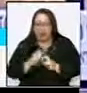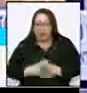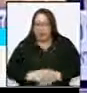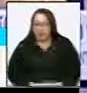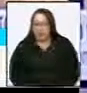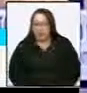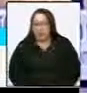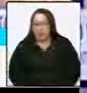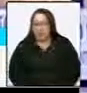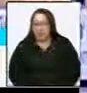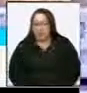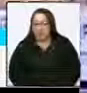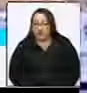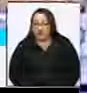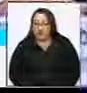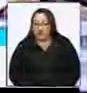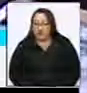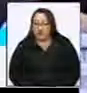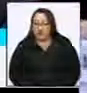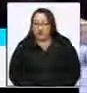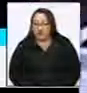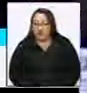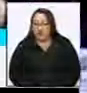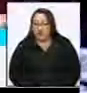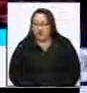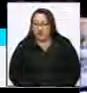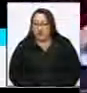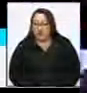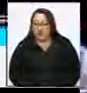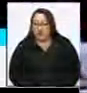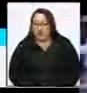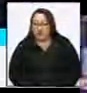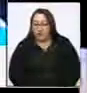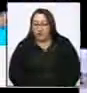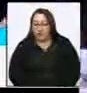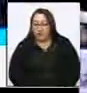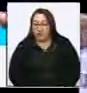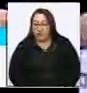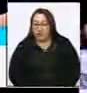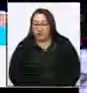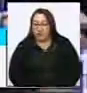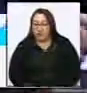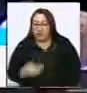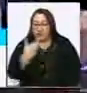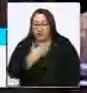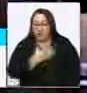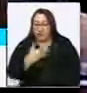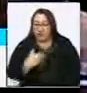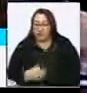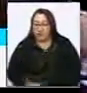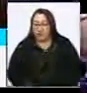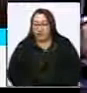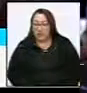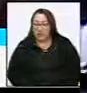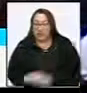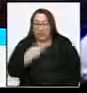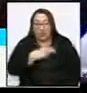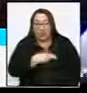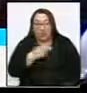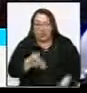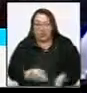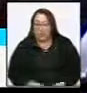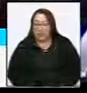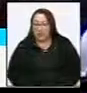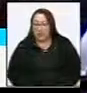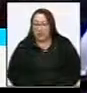palabra. Gracias. Gracias, señora presidenta, señores congresistas. Es un honor estar en este